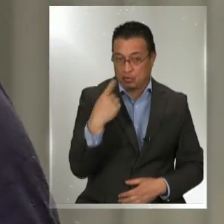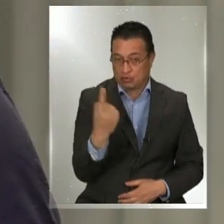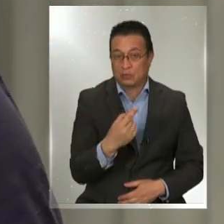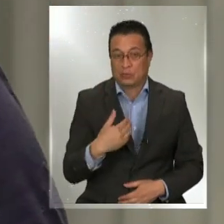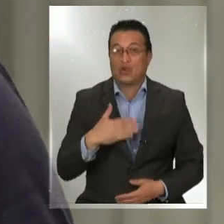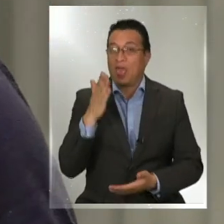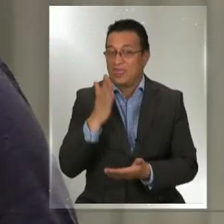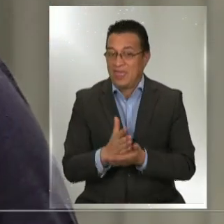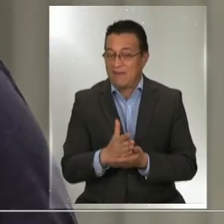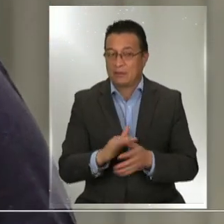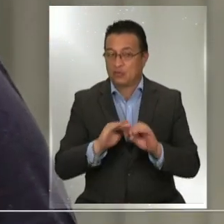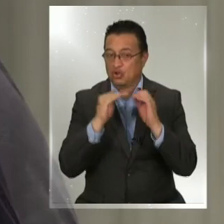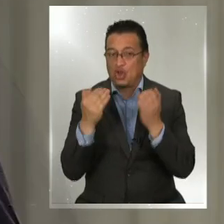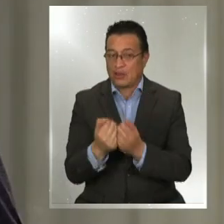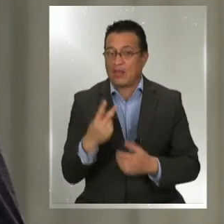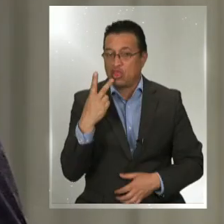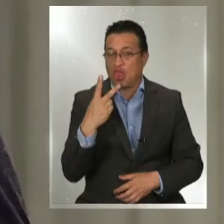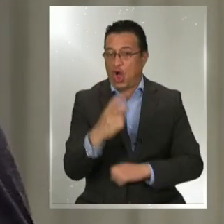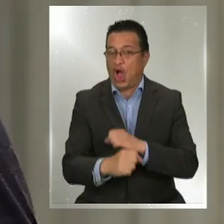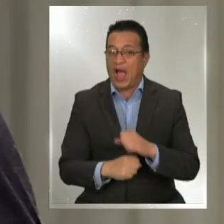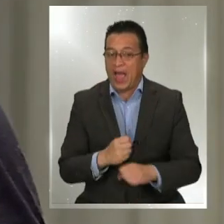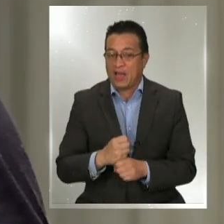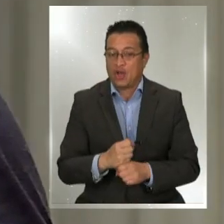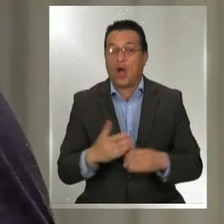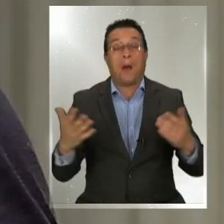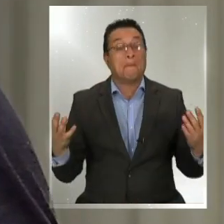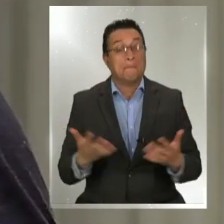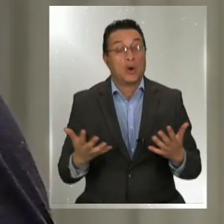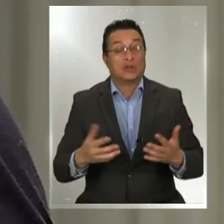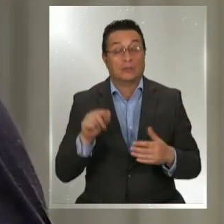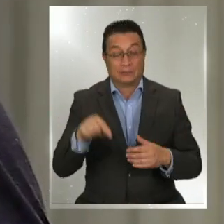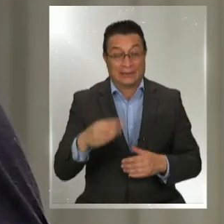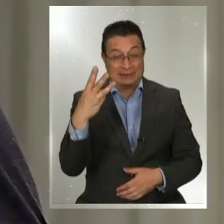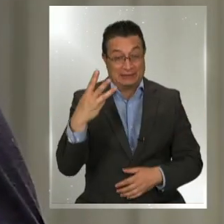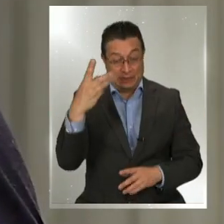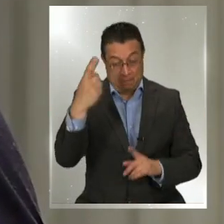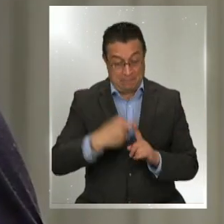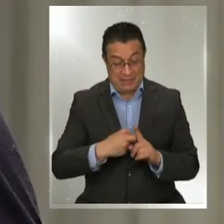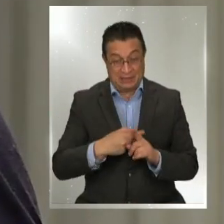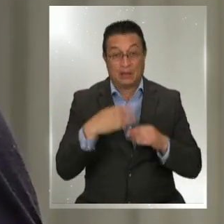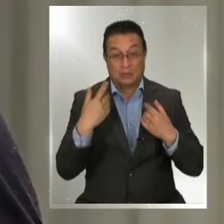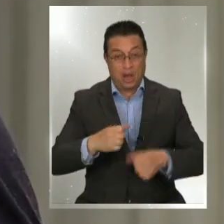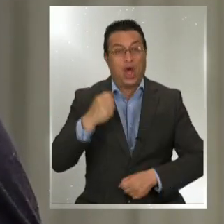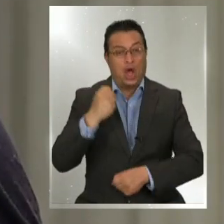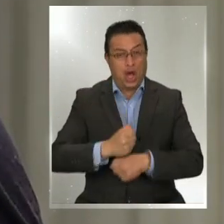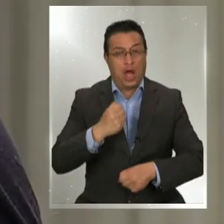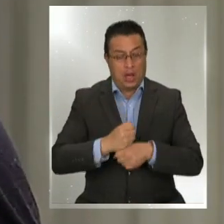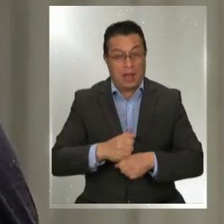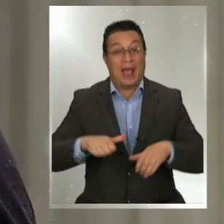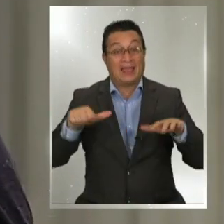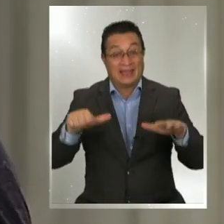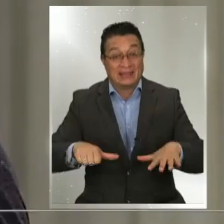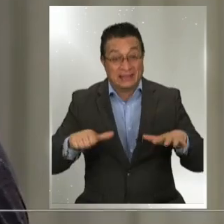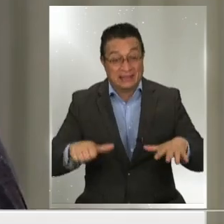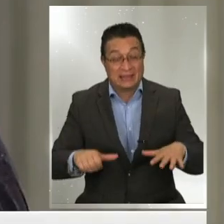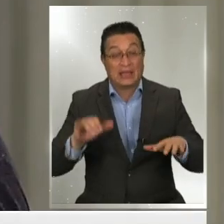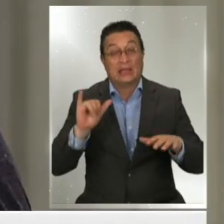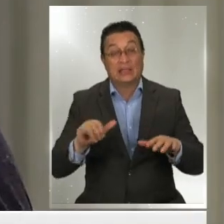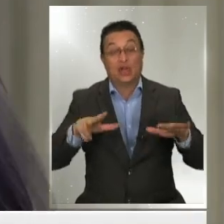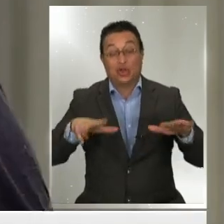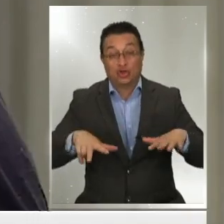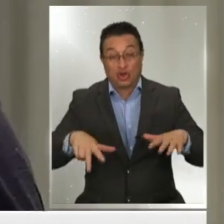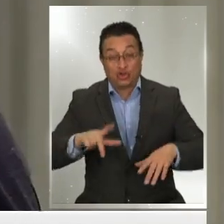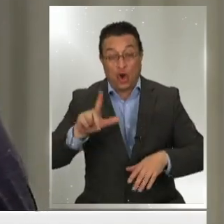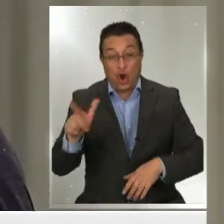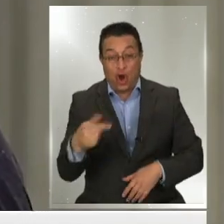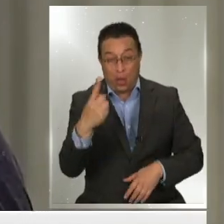debería ser en total de 2 años, porque en estos 3 meses hemos trabajado 16 e incluso 18 horas al